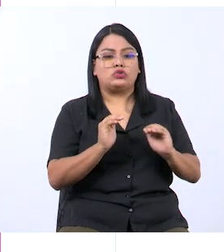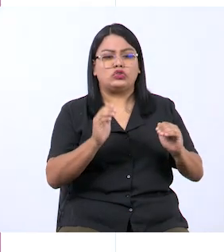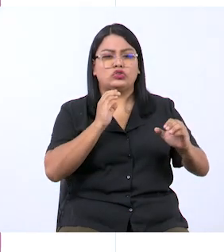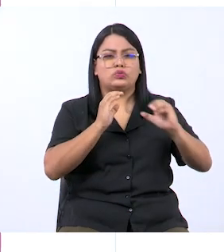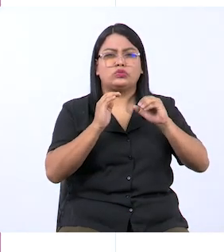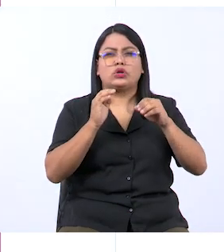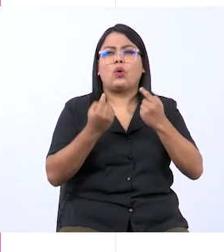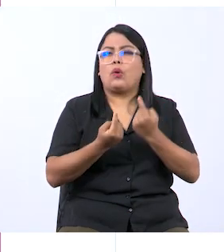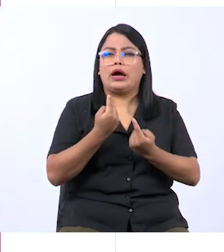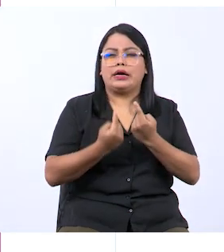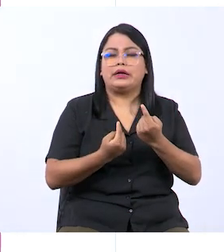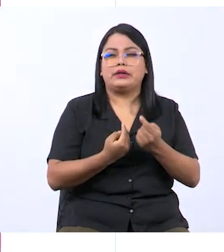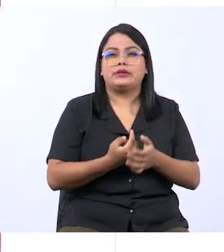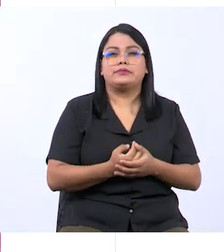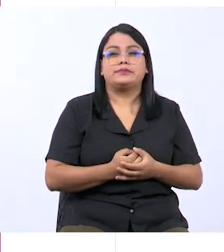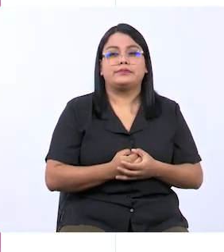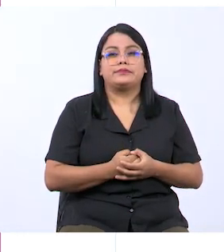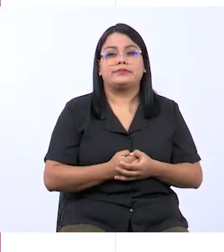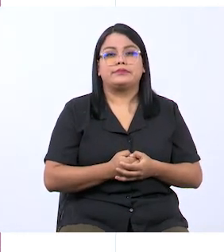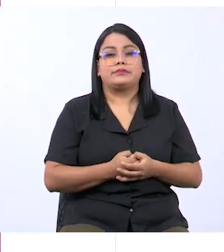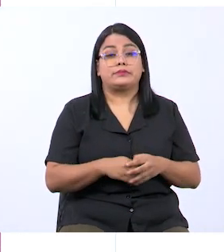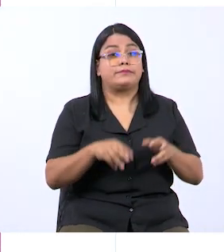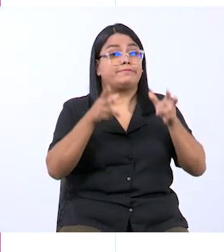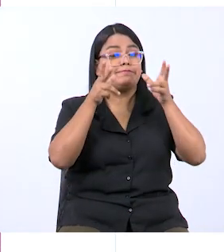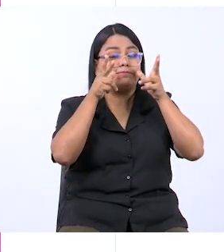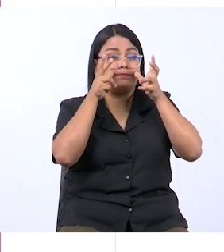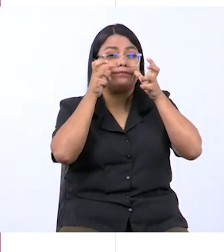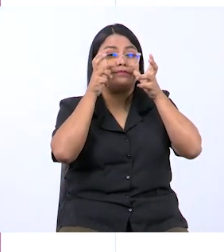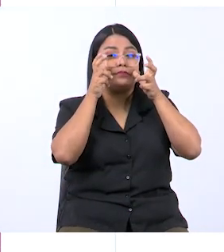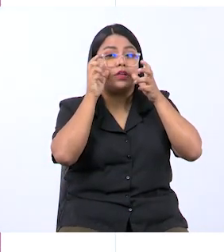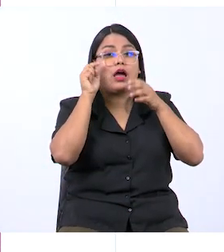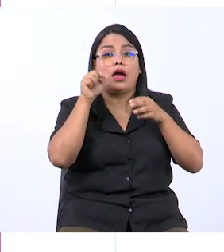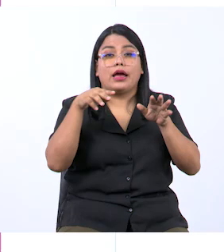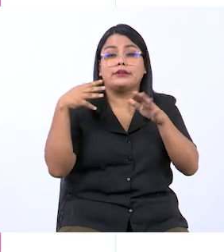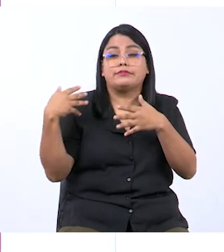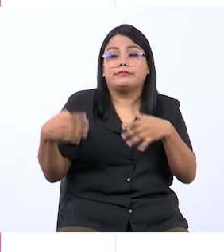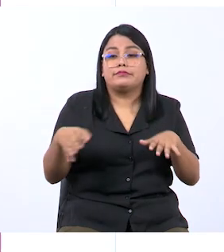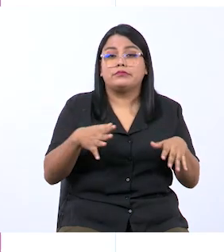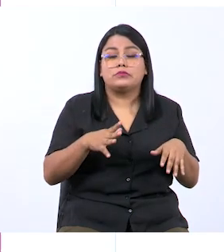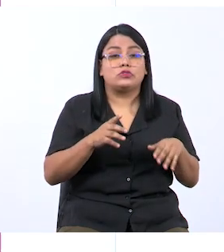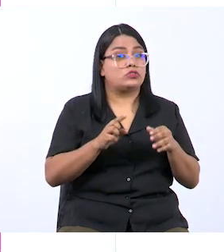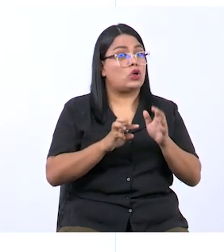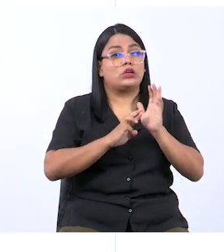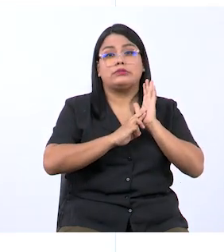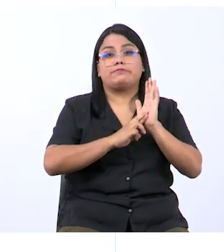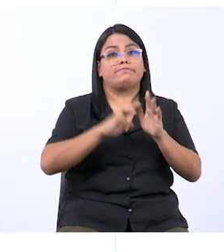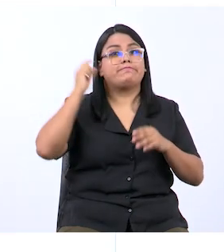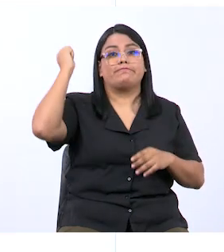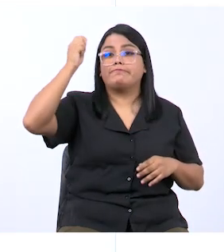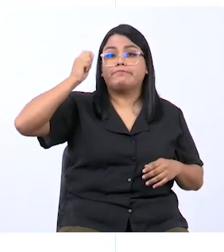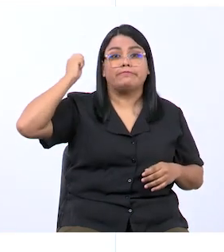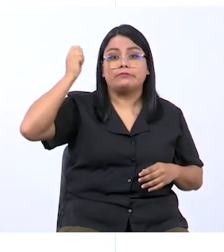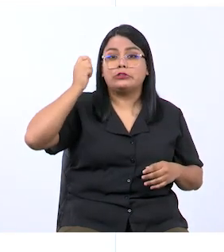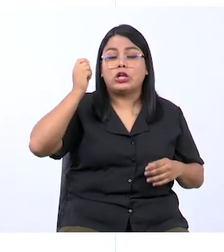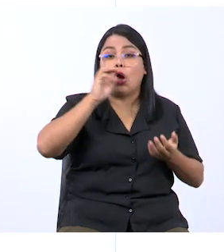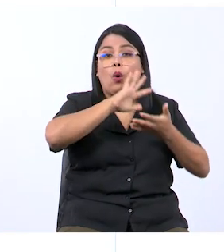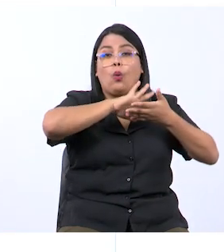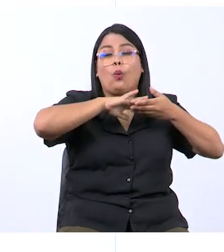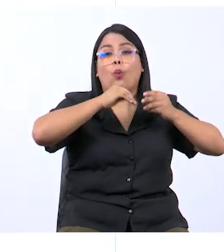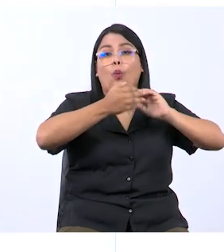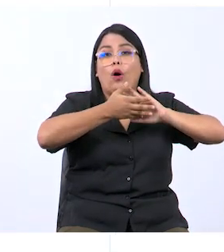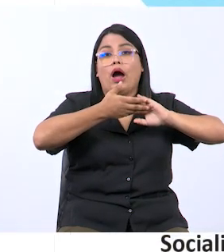niños para comunicarse? Como podemos observar, en esta actividad no se presenta teoría sobre los